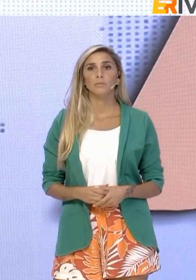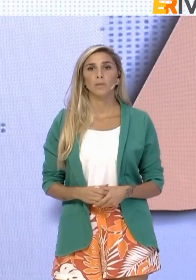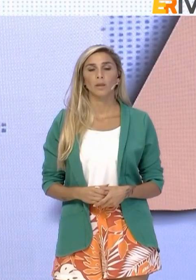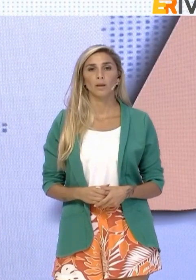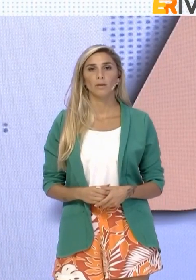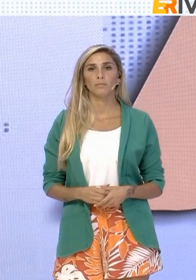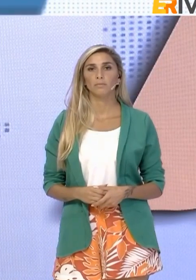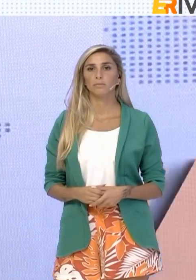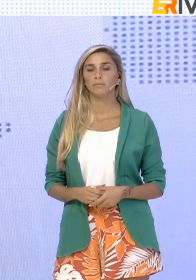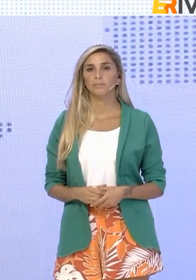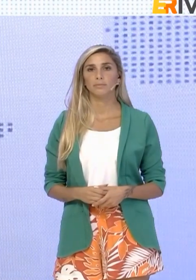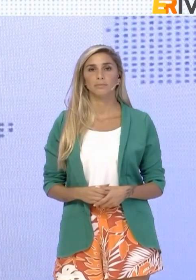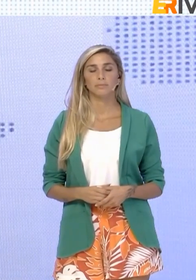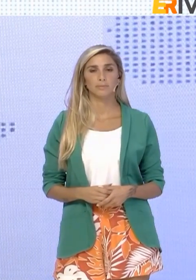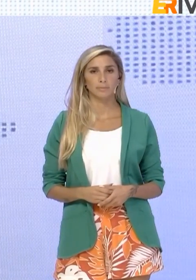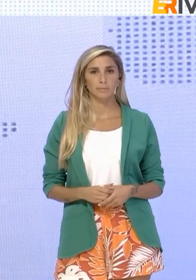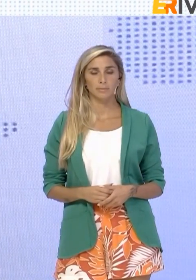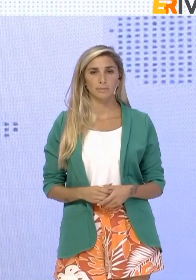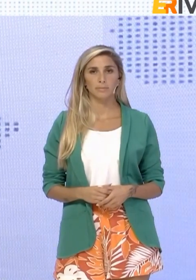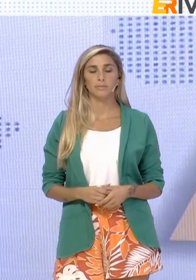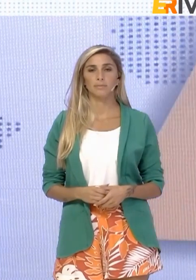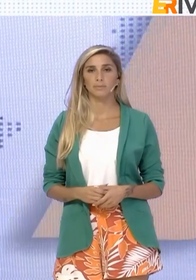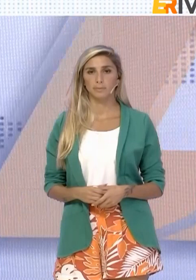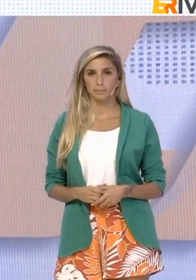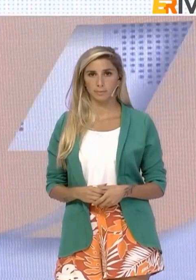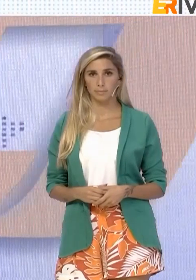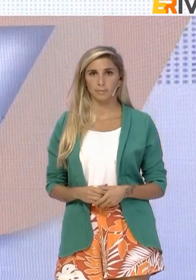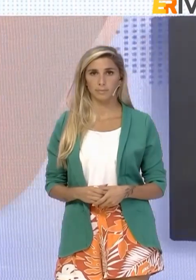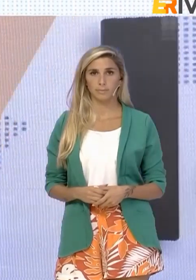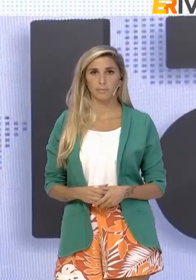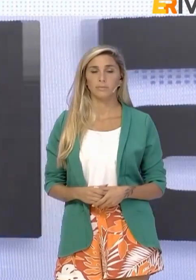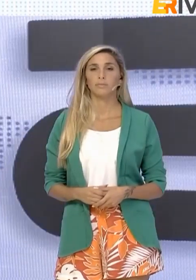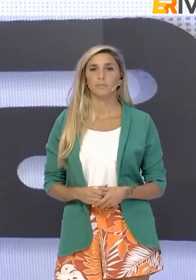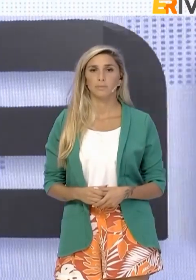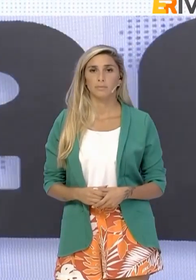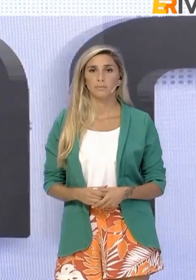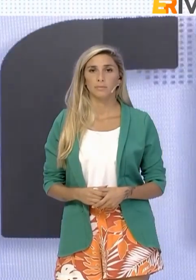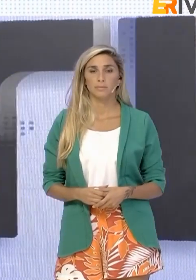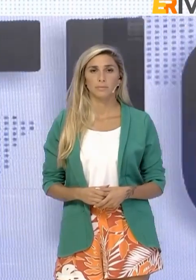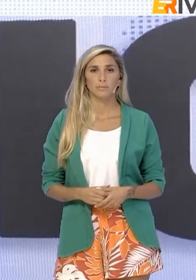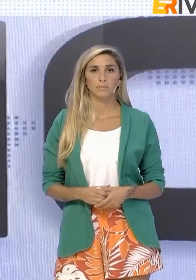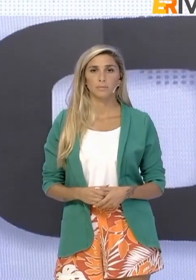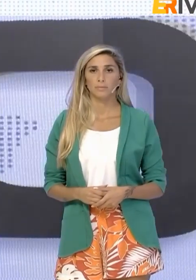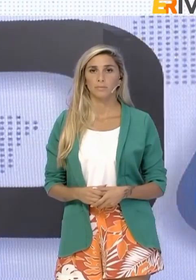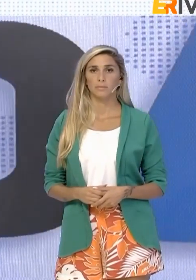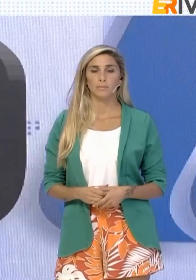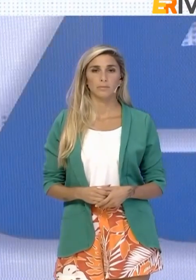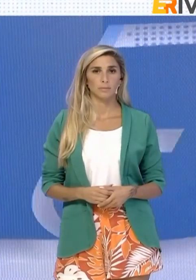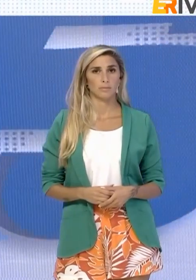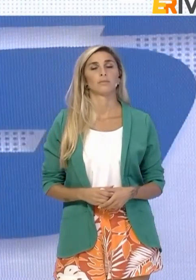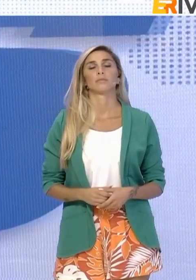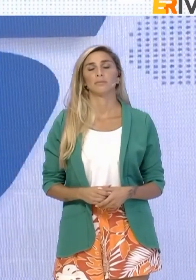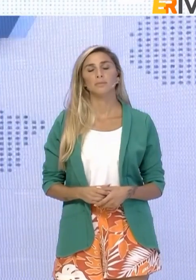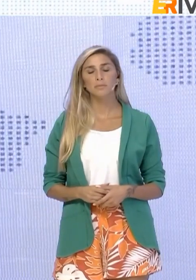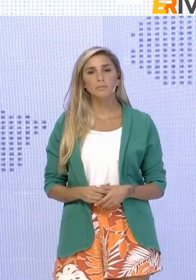hacemos, ya sea una persona adulta que cobra un haber jubilatorio, una persona que está en actividad,